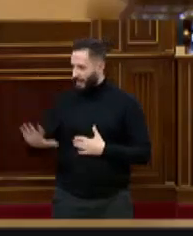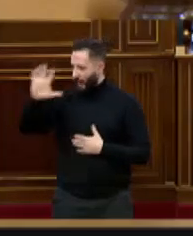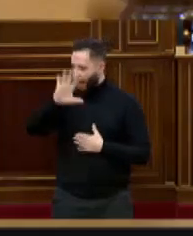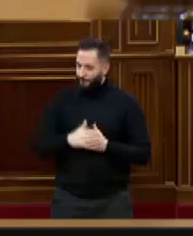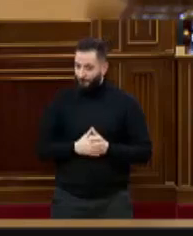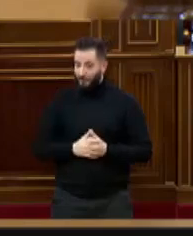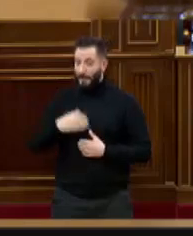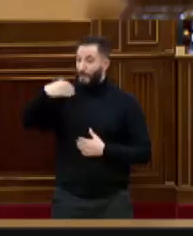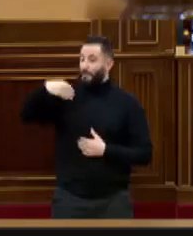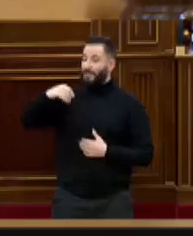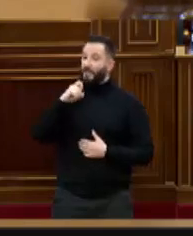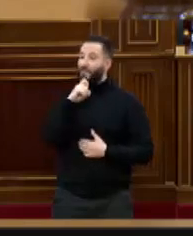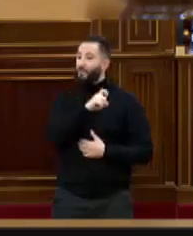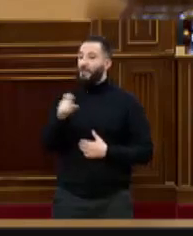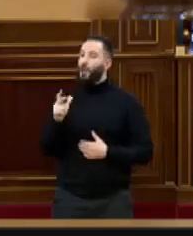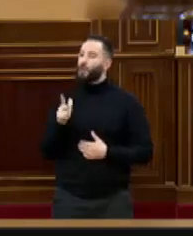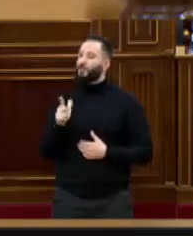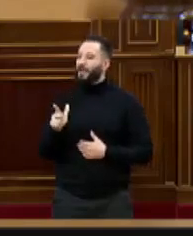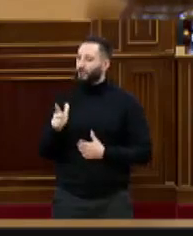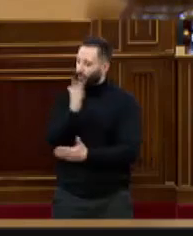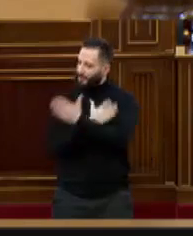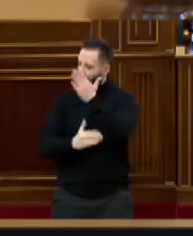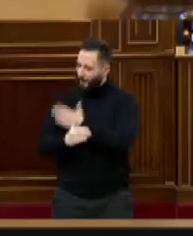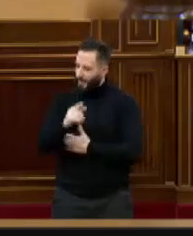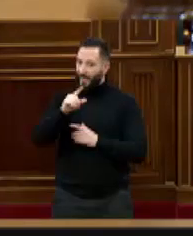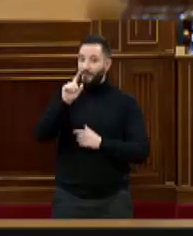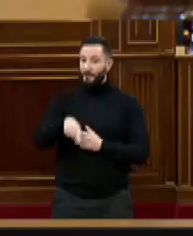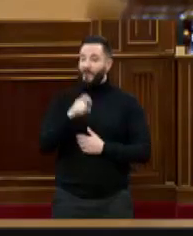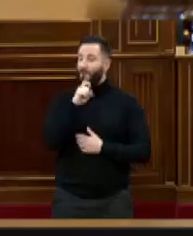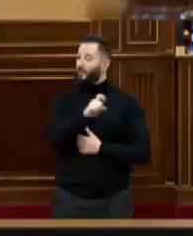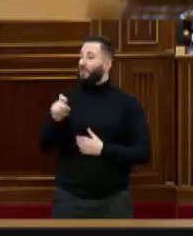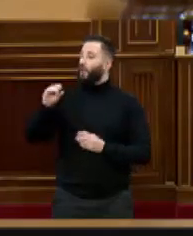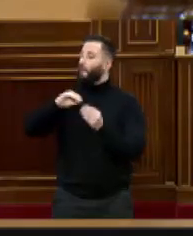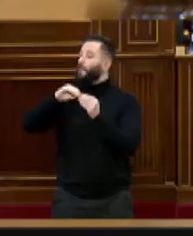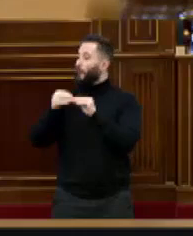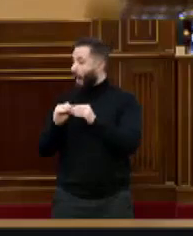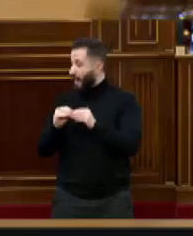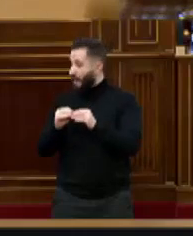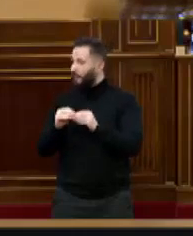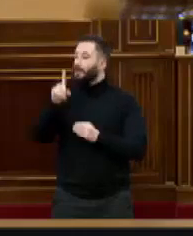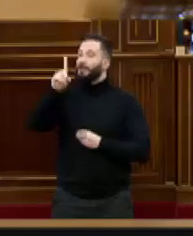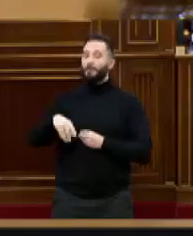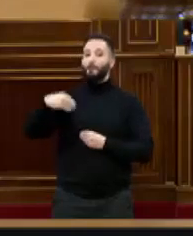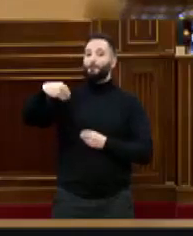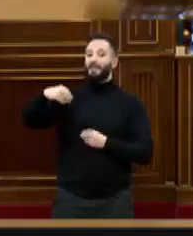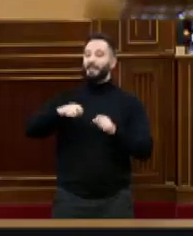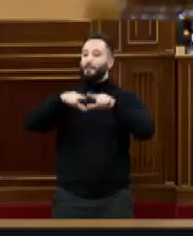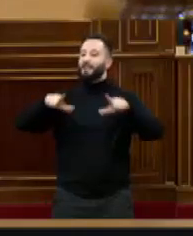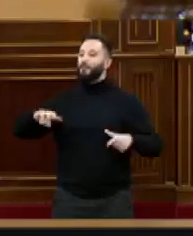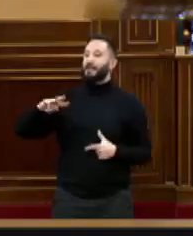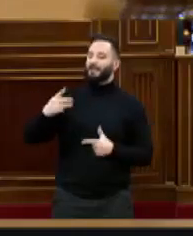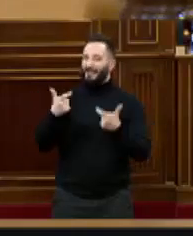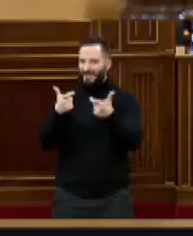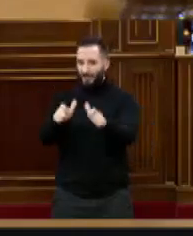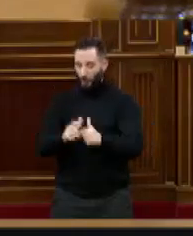presidente de la fundación derecho y discapacidad y de la fundación vecual vicepresidente de la plataforma del Tercer sector